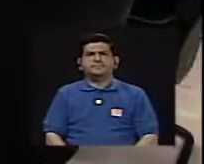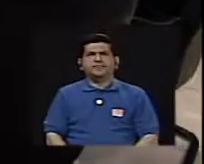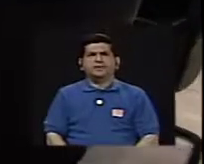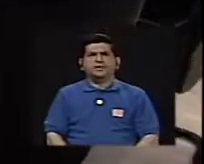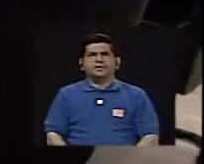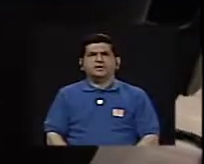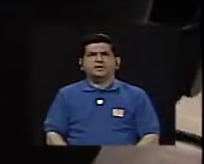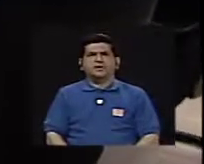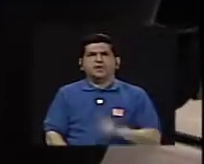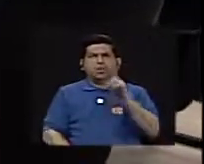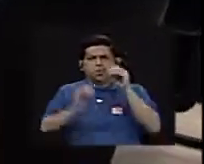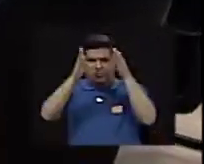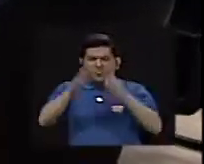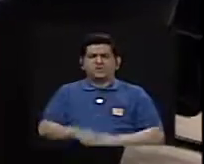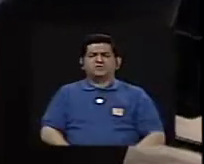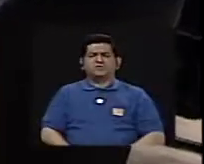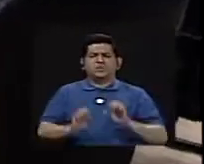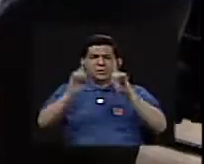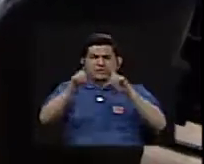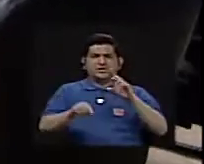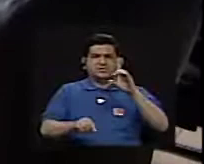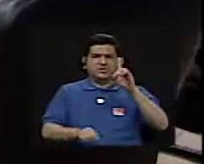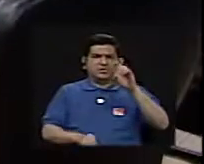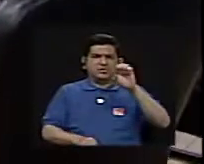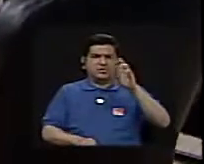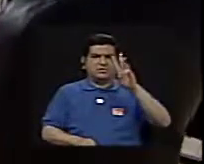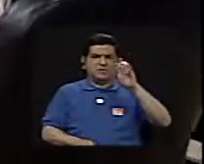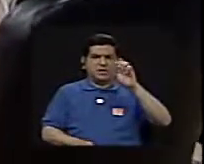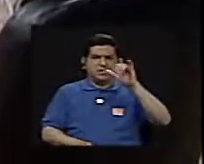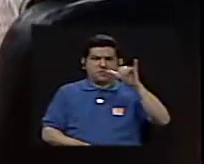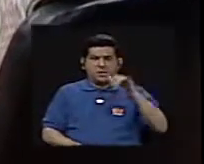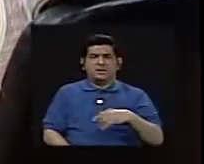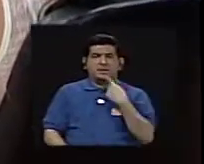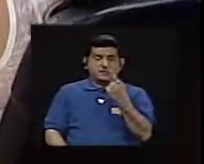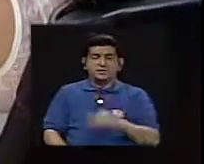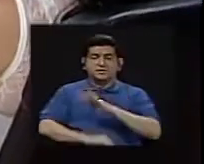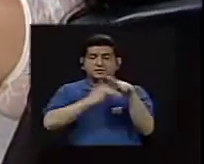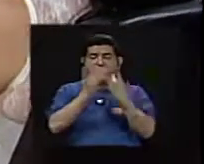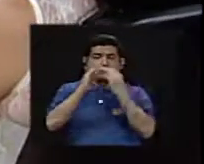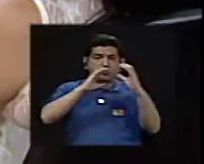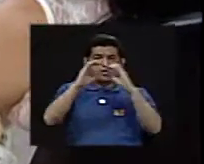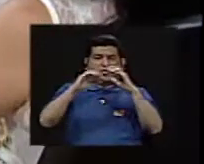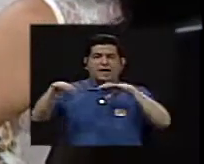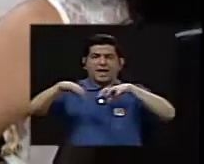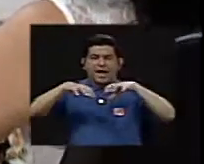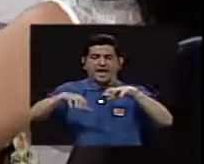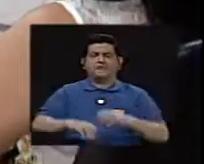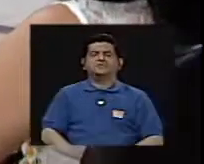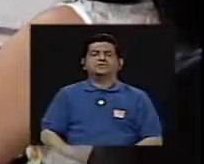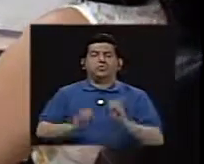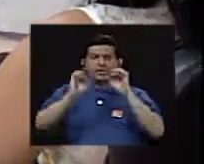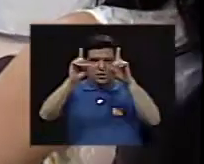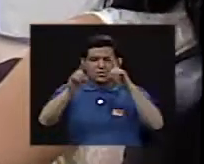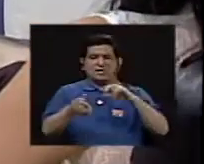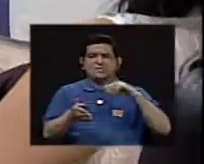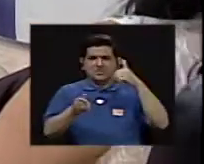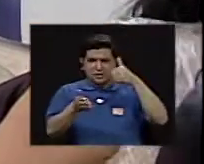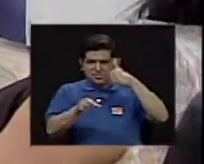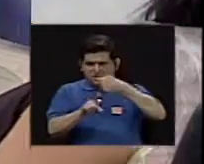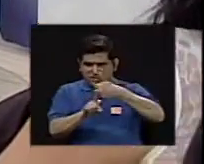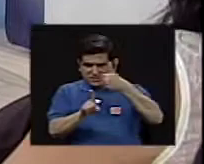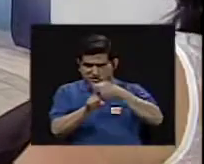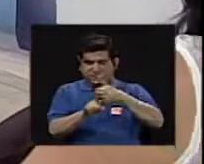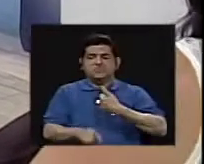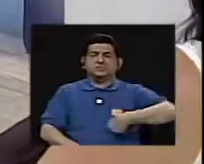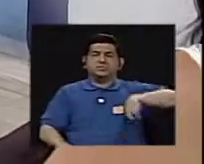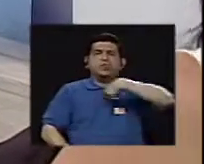educación, Dewey, que dice que toda comunicación es un acto educativo. Entonces, yo creo que la posición de la que